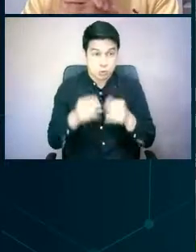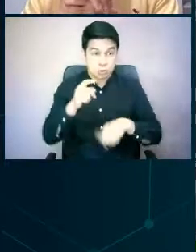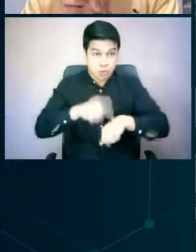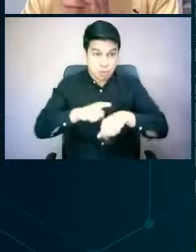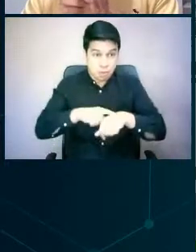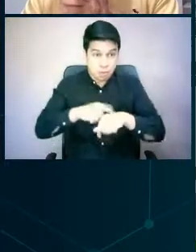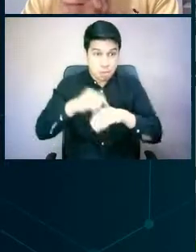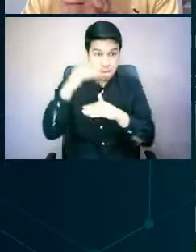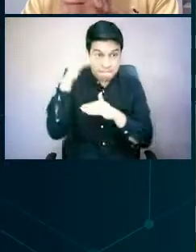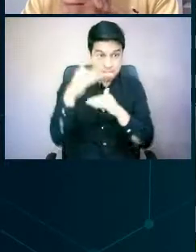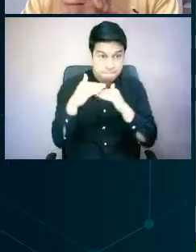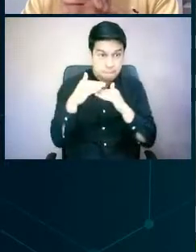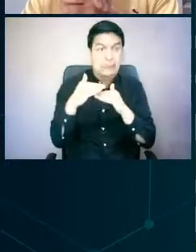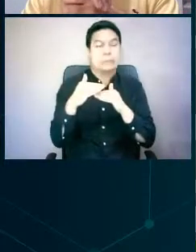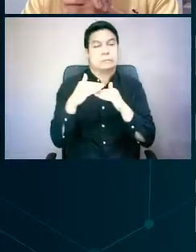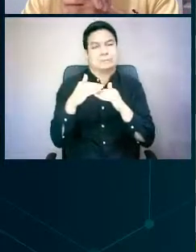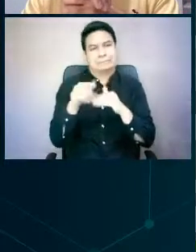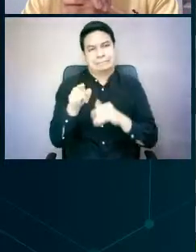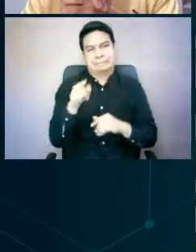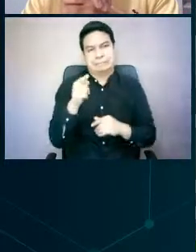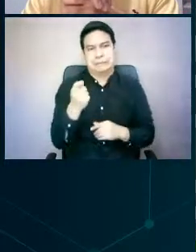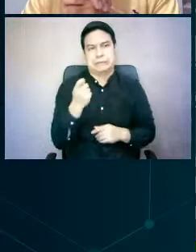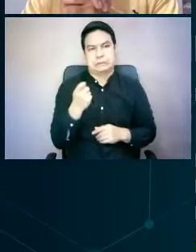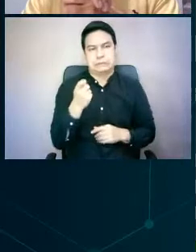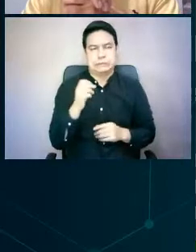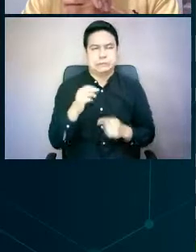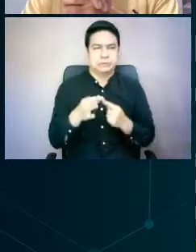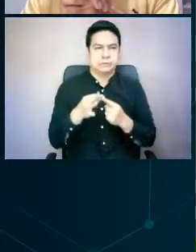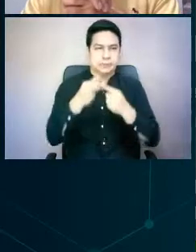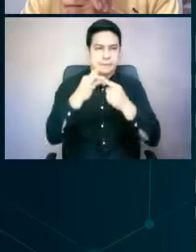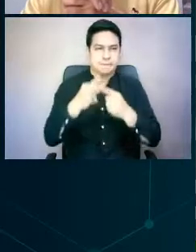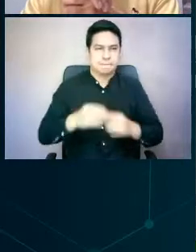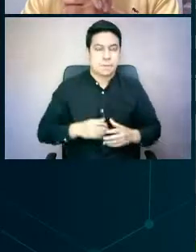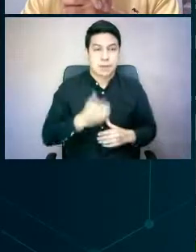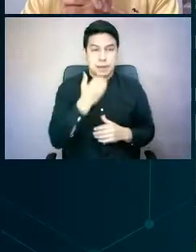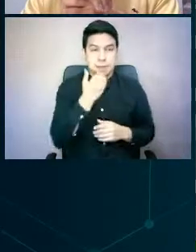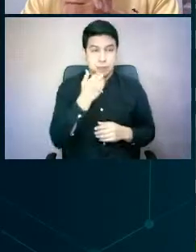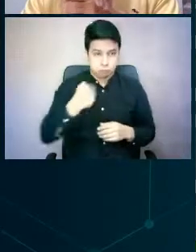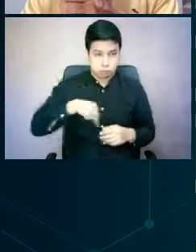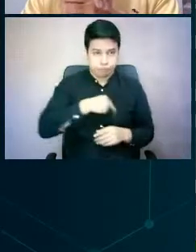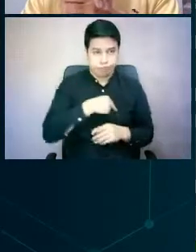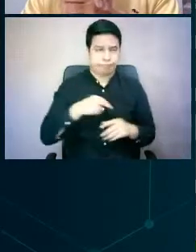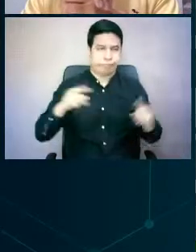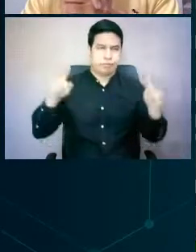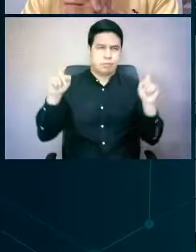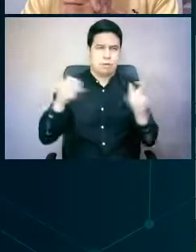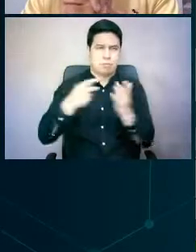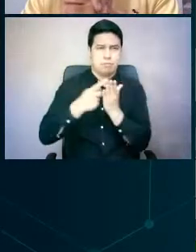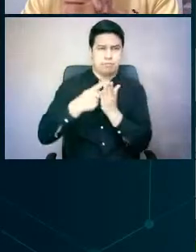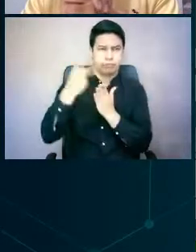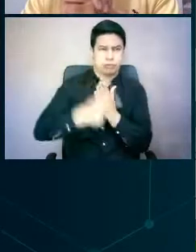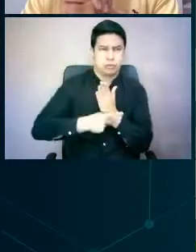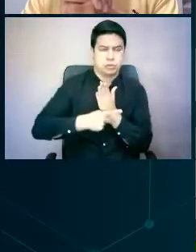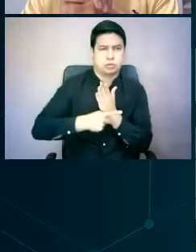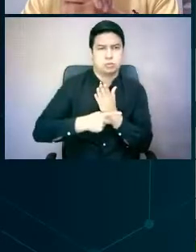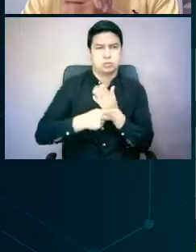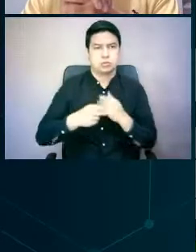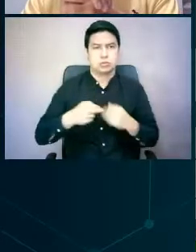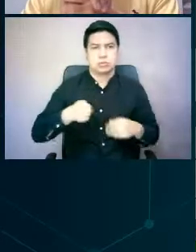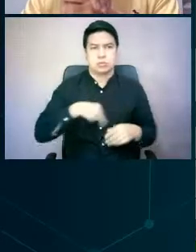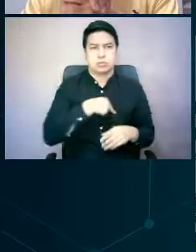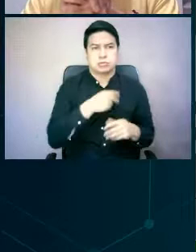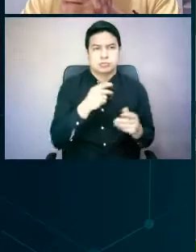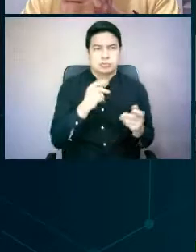tiempos, tiene particularidades. Si estamos hablando de un proyecto en el que exclusivamente vamos a hacer el cambio de